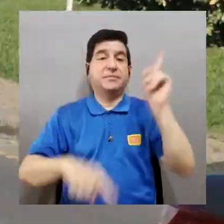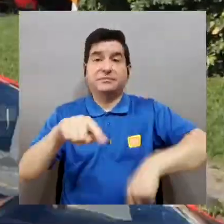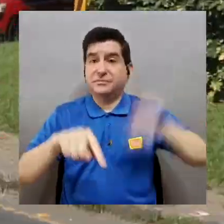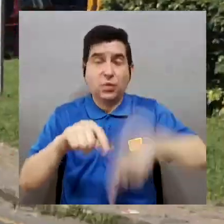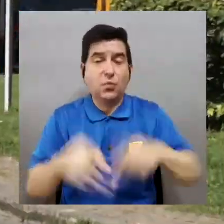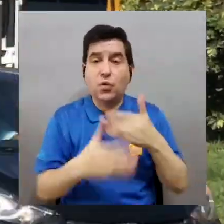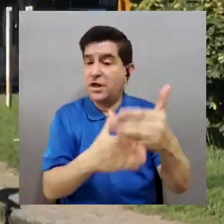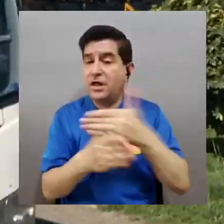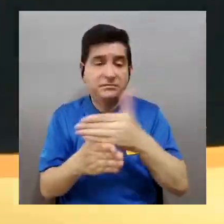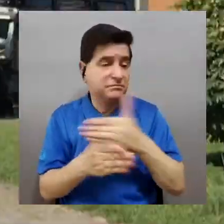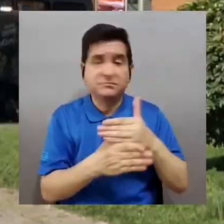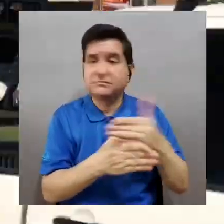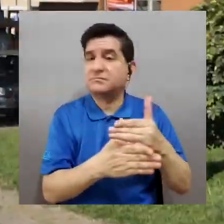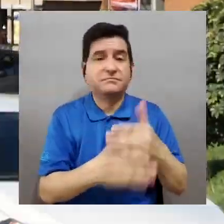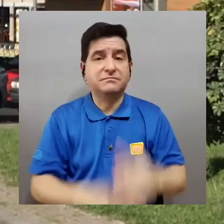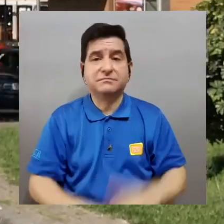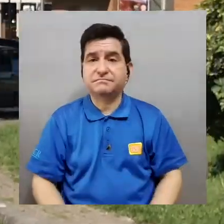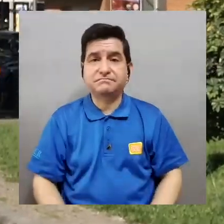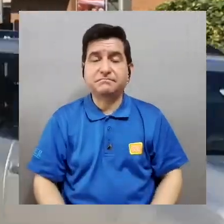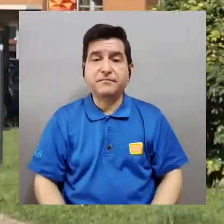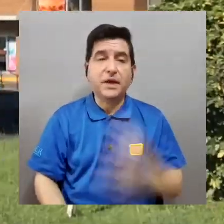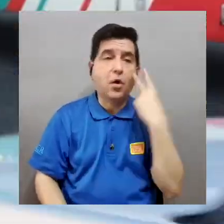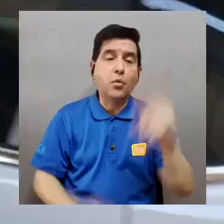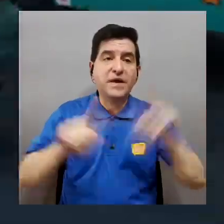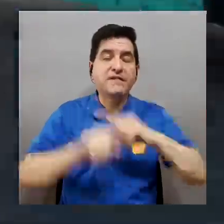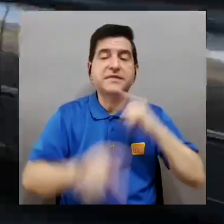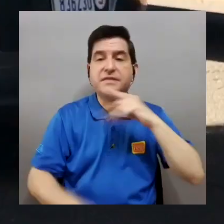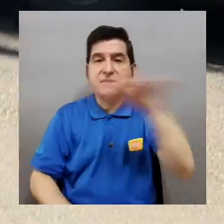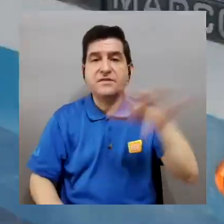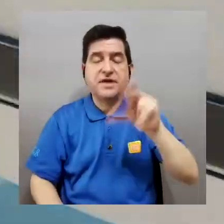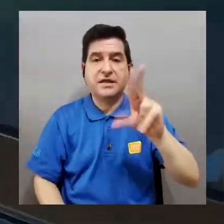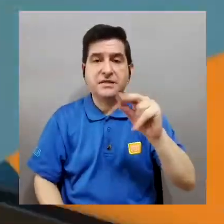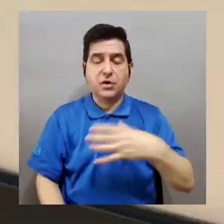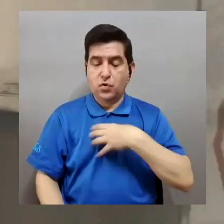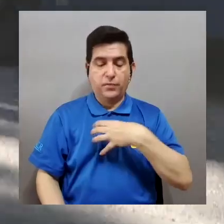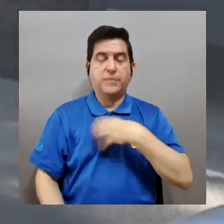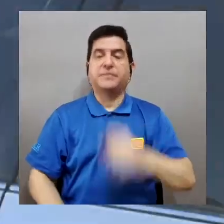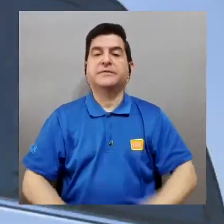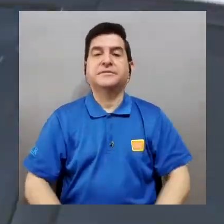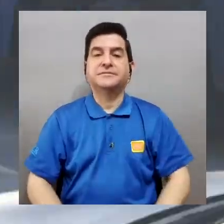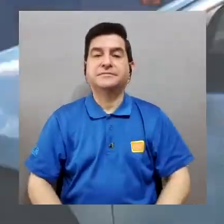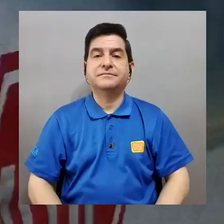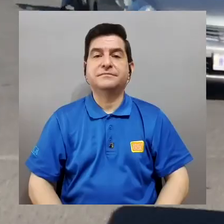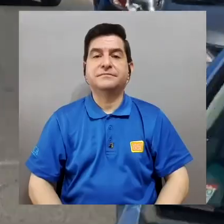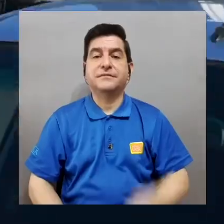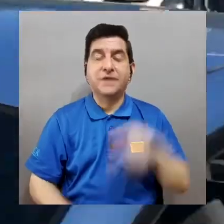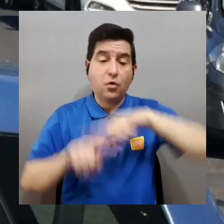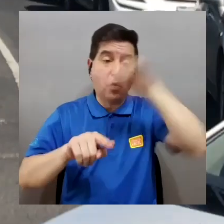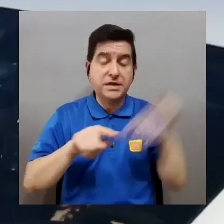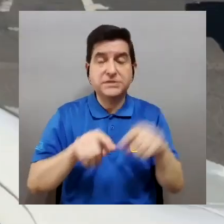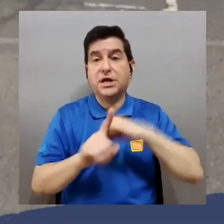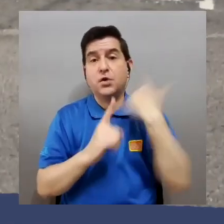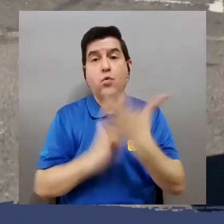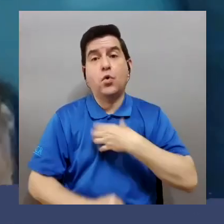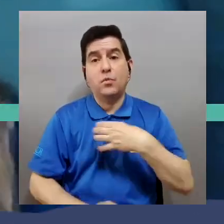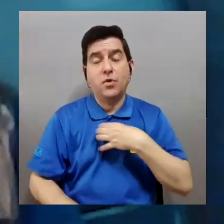pueda compartir y ver otro tipo de realidades que no son las de ellos, ¿verdad?, y las de su círculo social.